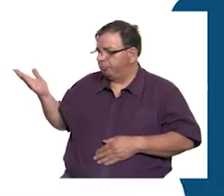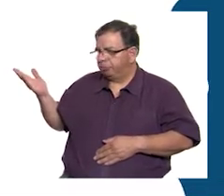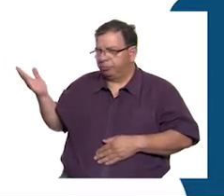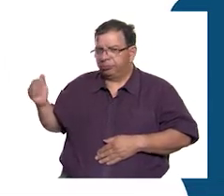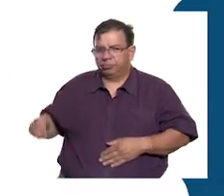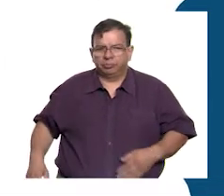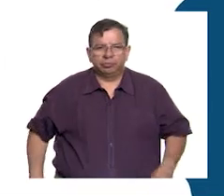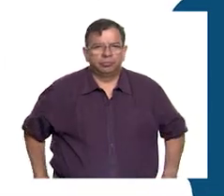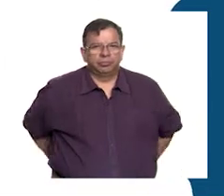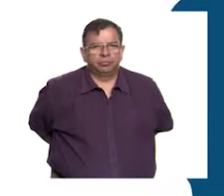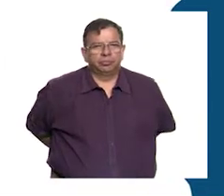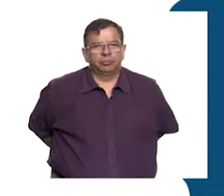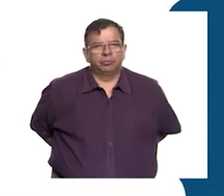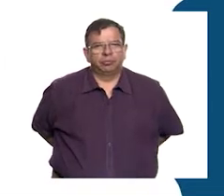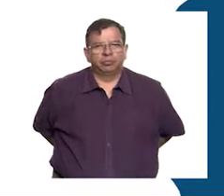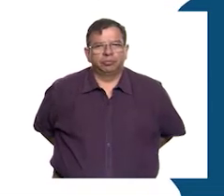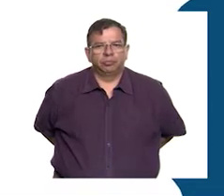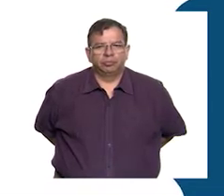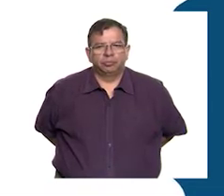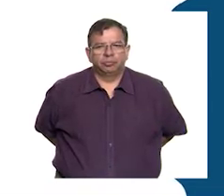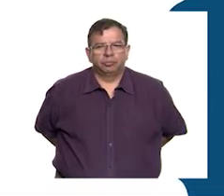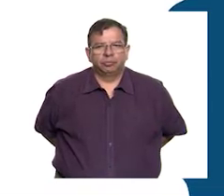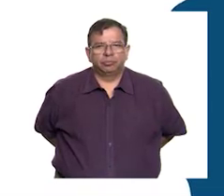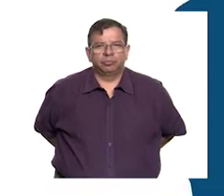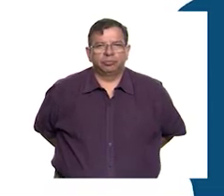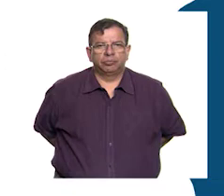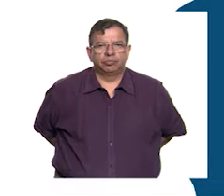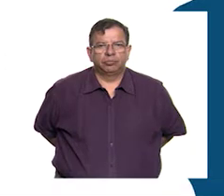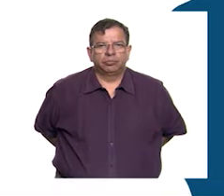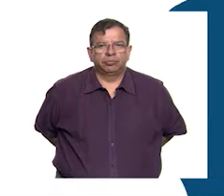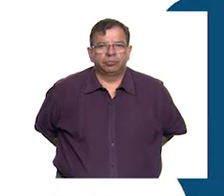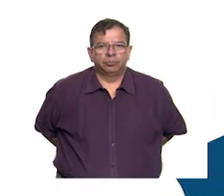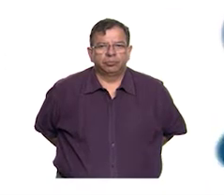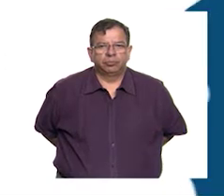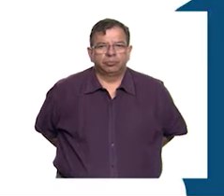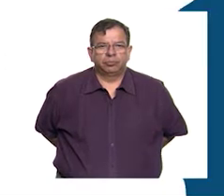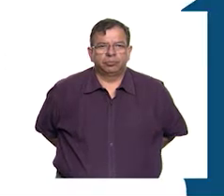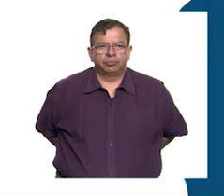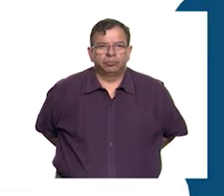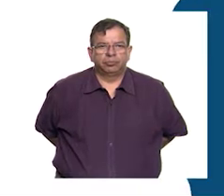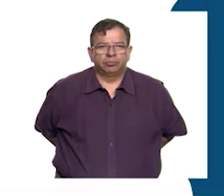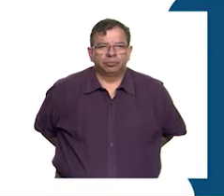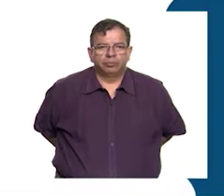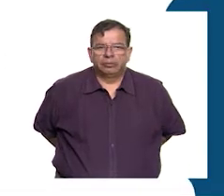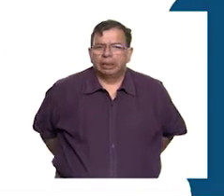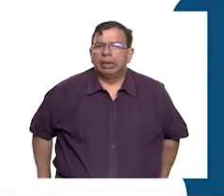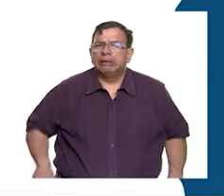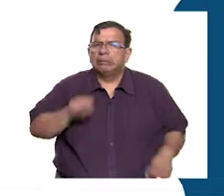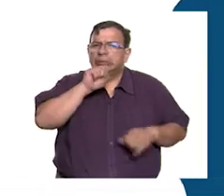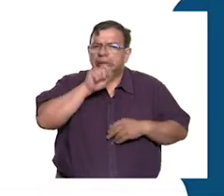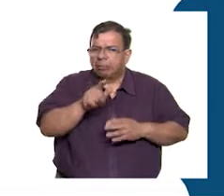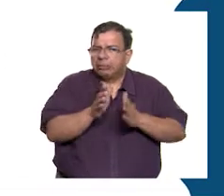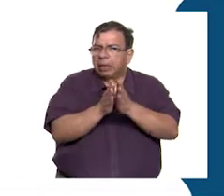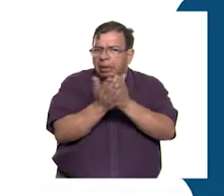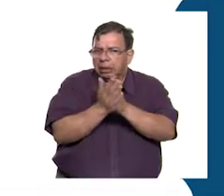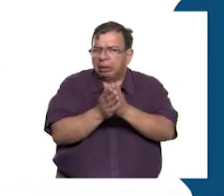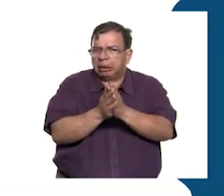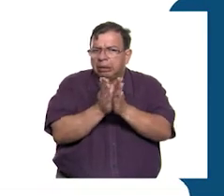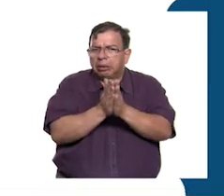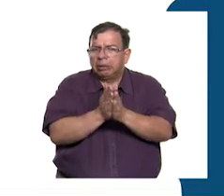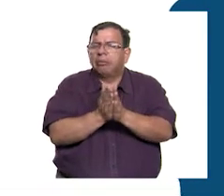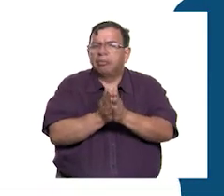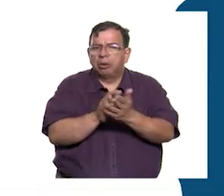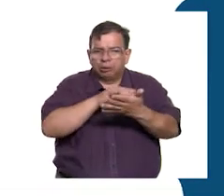55 41 72 04 13, con 100 líneas. También puedes encontrar los libros de texto en la